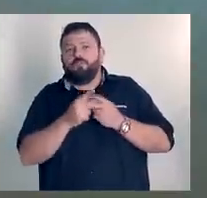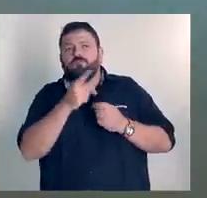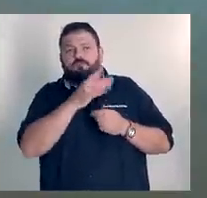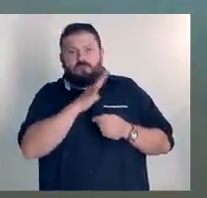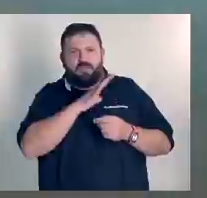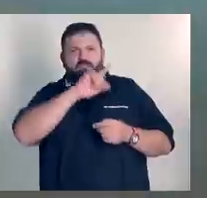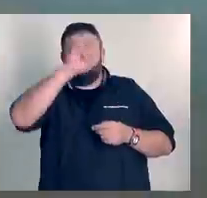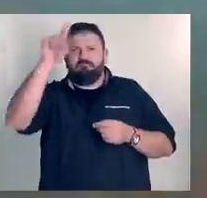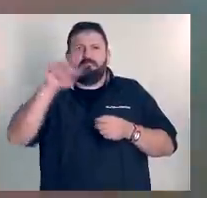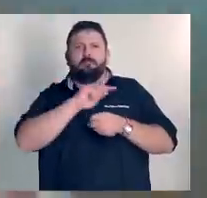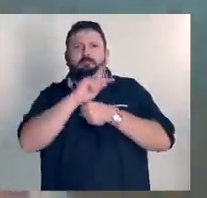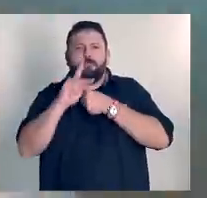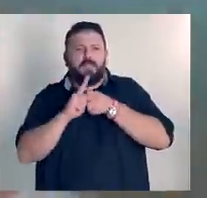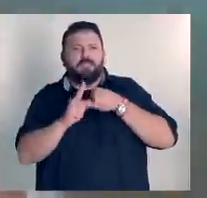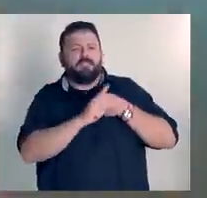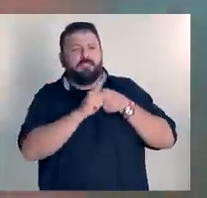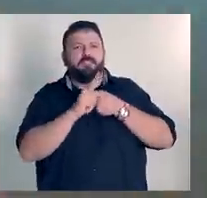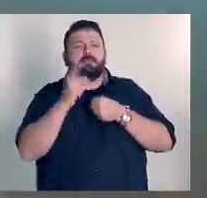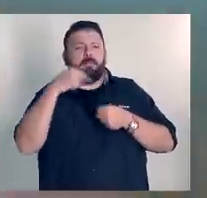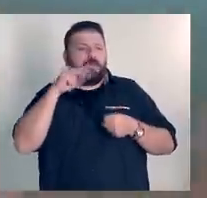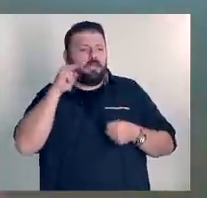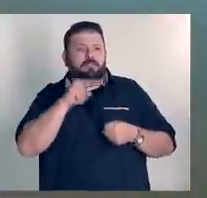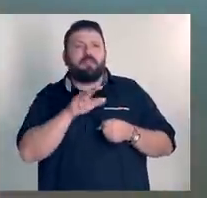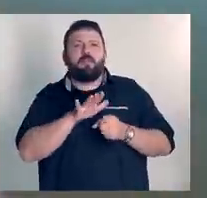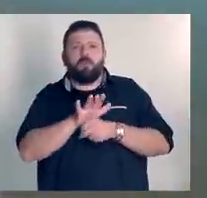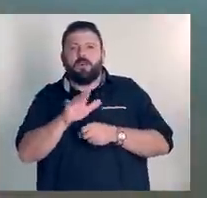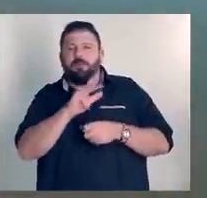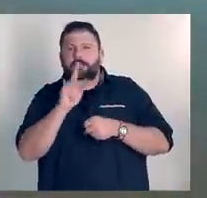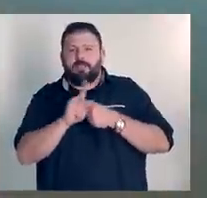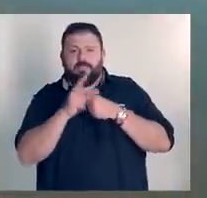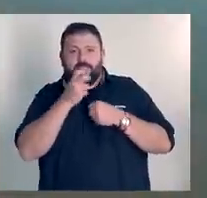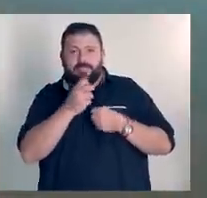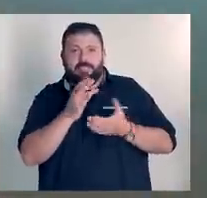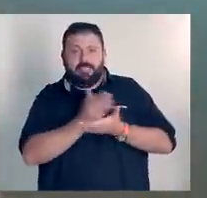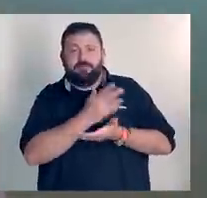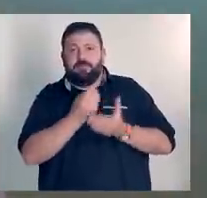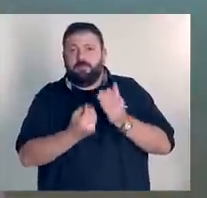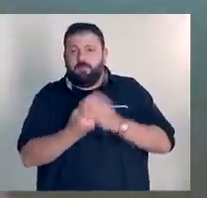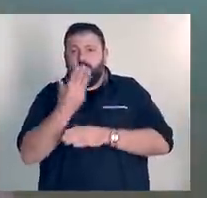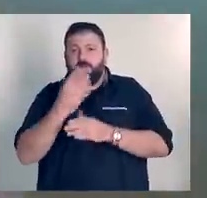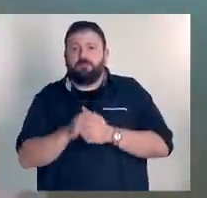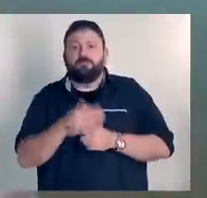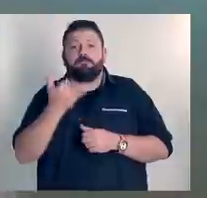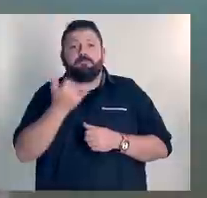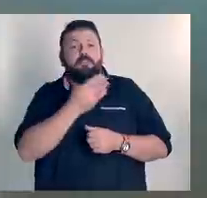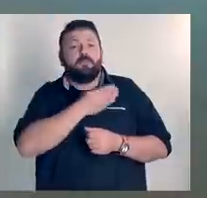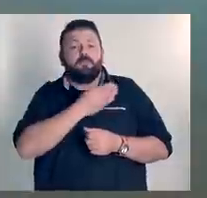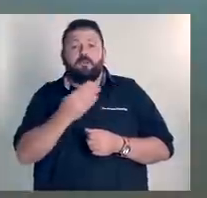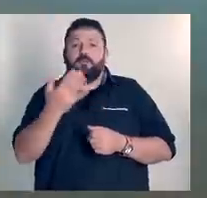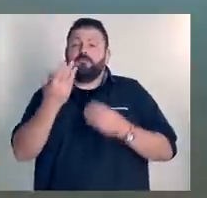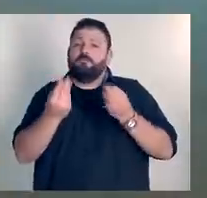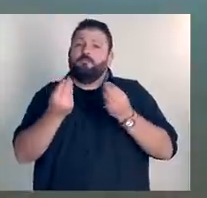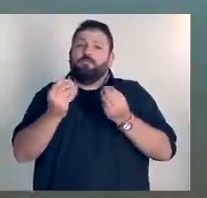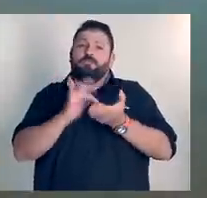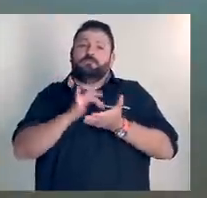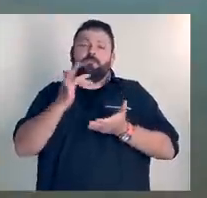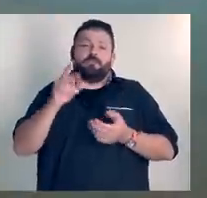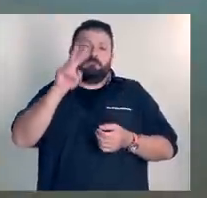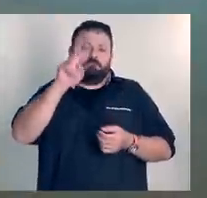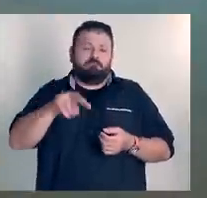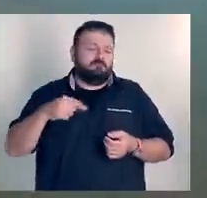países, chequen en qué países está disponible, y bueno, además de estos nuevos que se agregan. Y bueno, muchísimas gracias, siempre es un